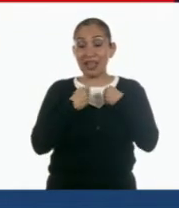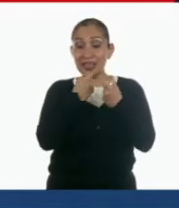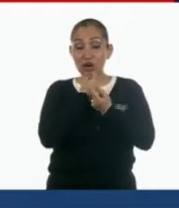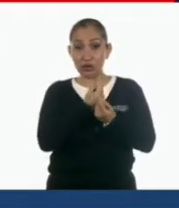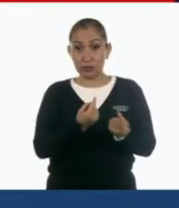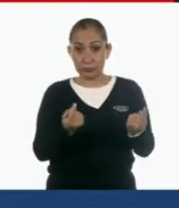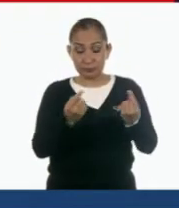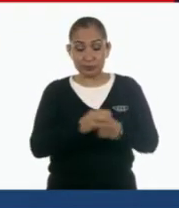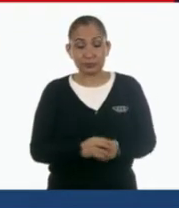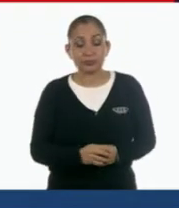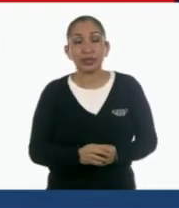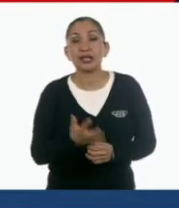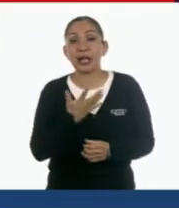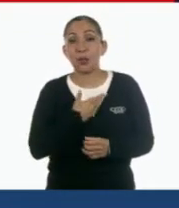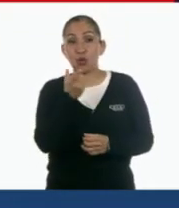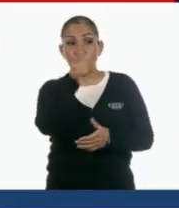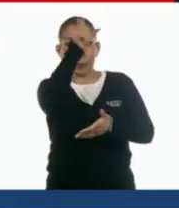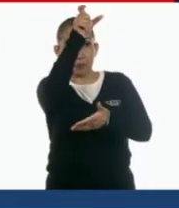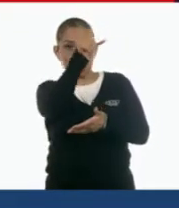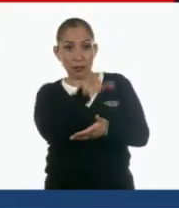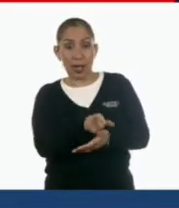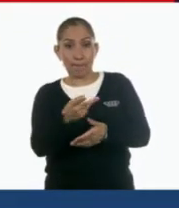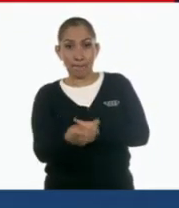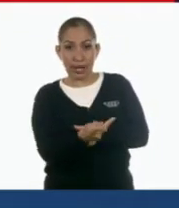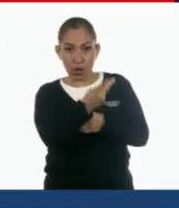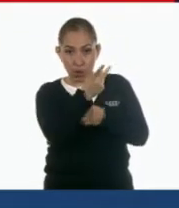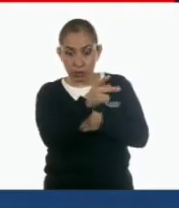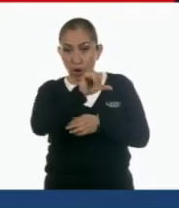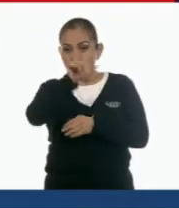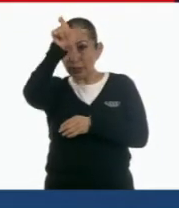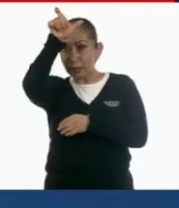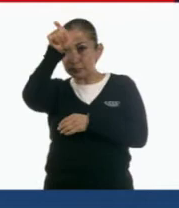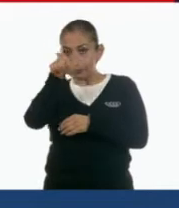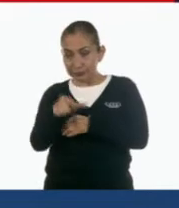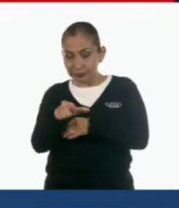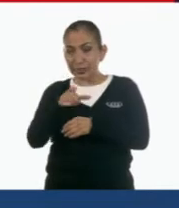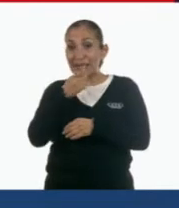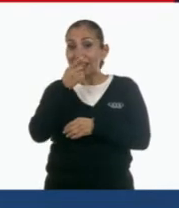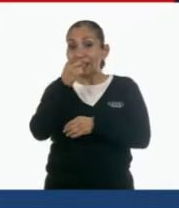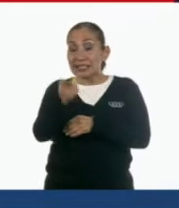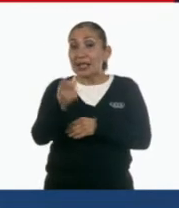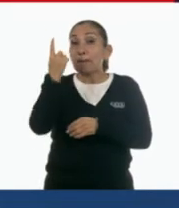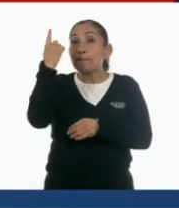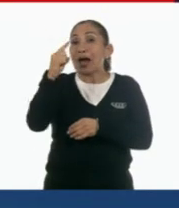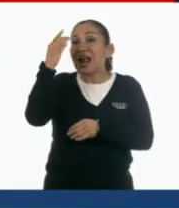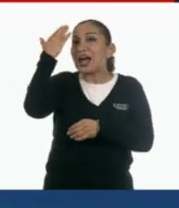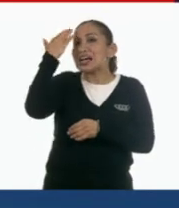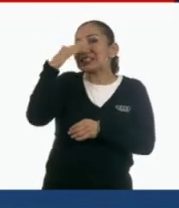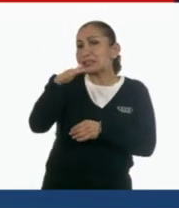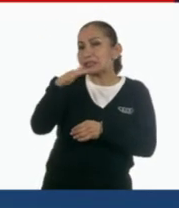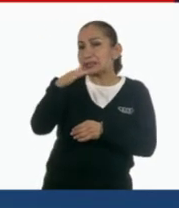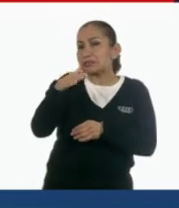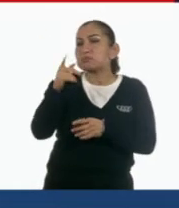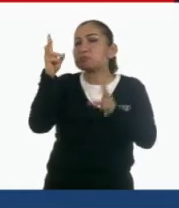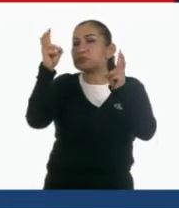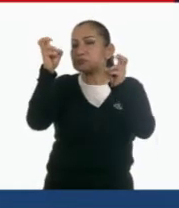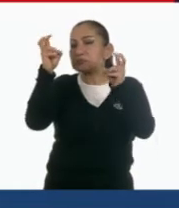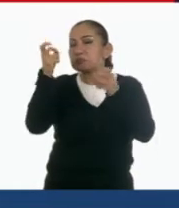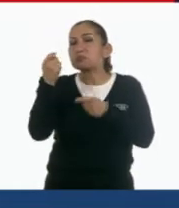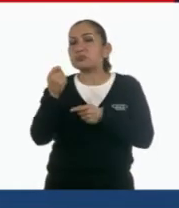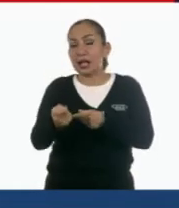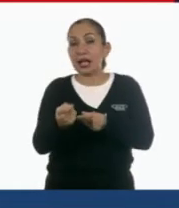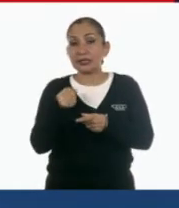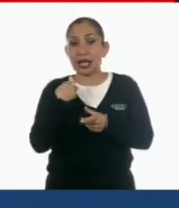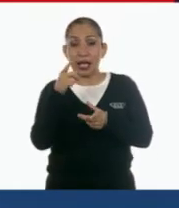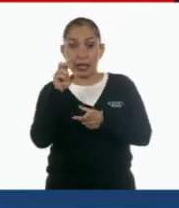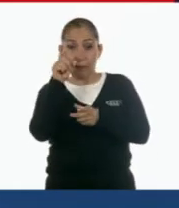niños. Tenemos una columna donde están las preguntas, tenemos otra columna donde dice para saber. Entonces, aquí